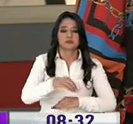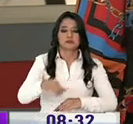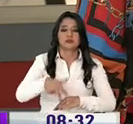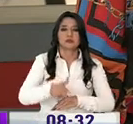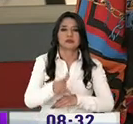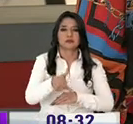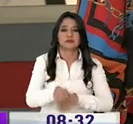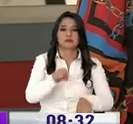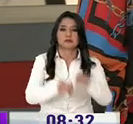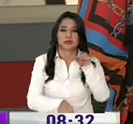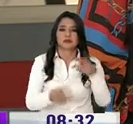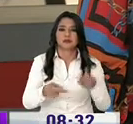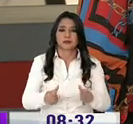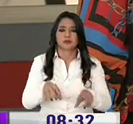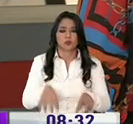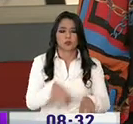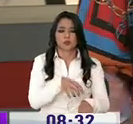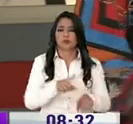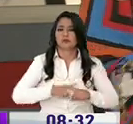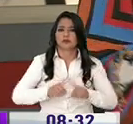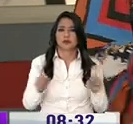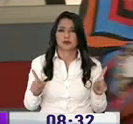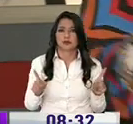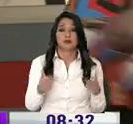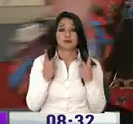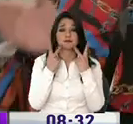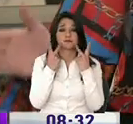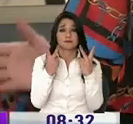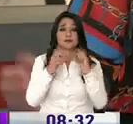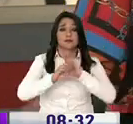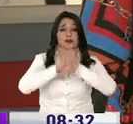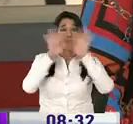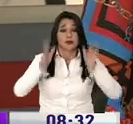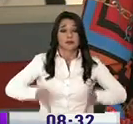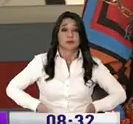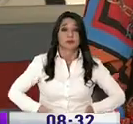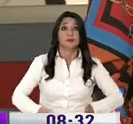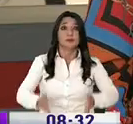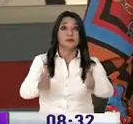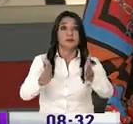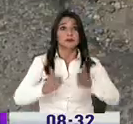estado y hay enormes baches que se pueden evidenciar a todo lo largo de esta vía.